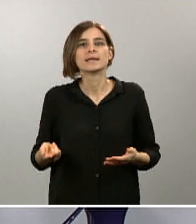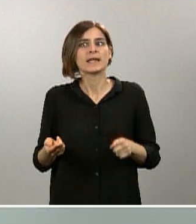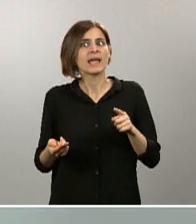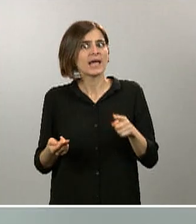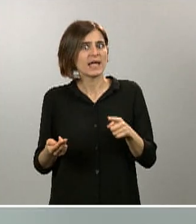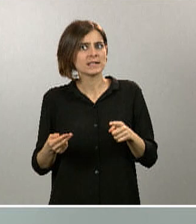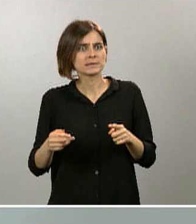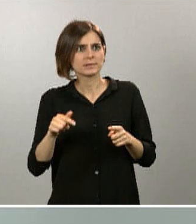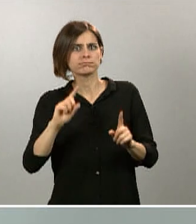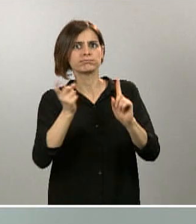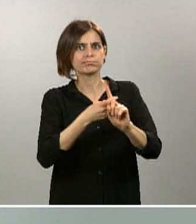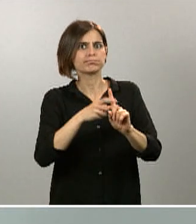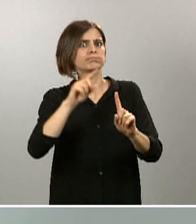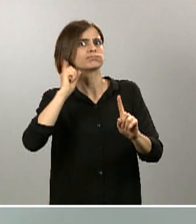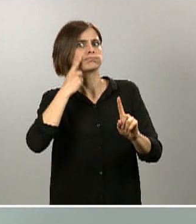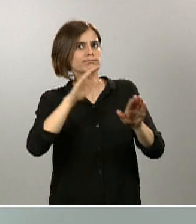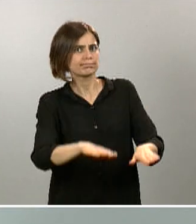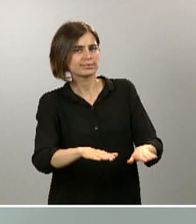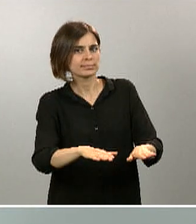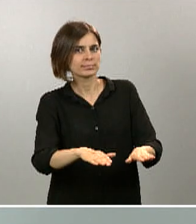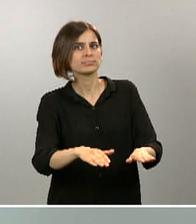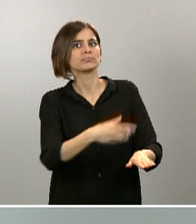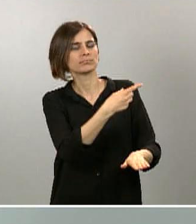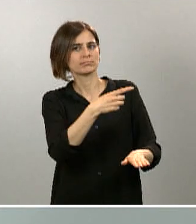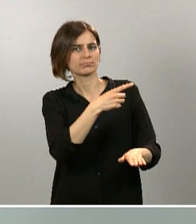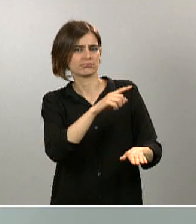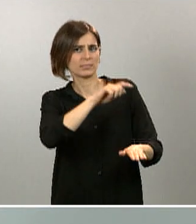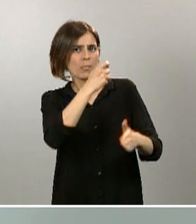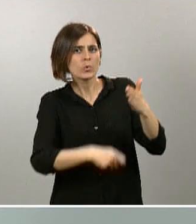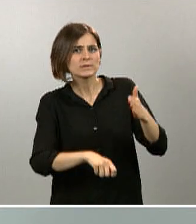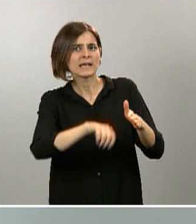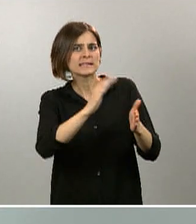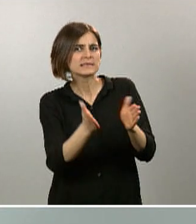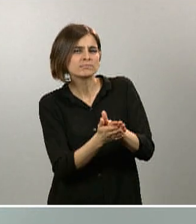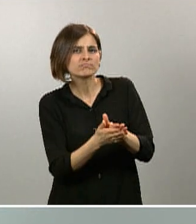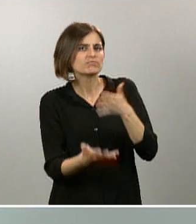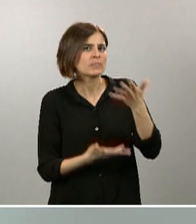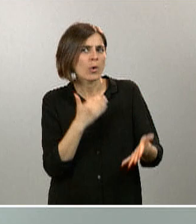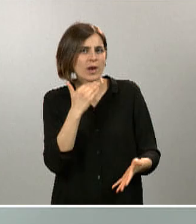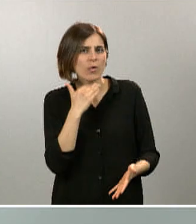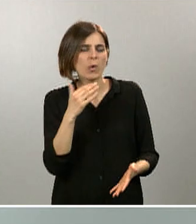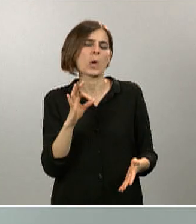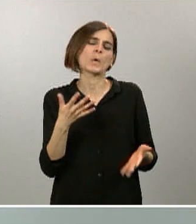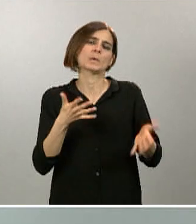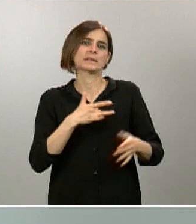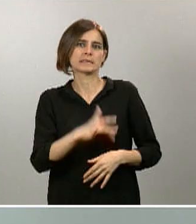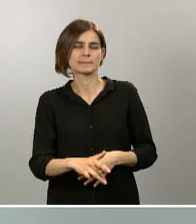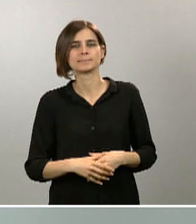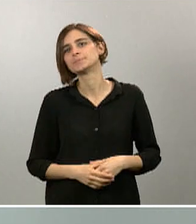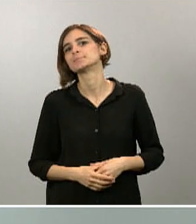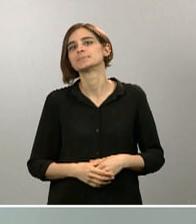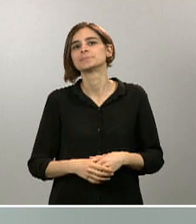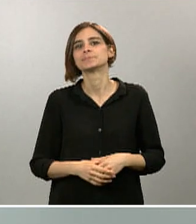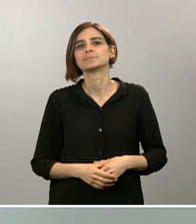Respecto del seguimiento de las redes sociales, ya he comentado que nuestros policías que patrullan por la red,